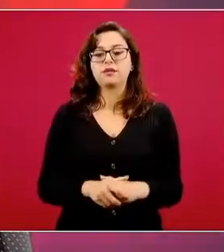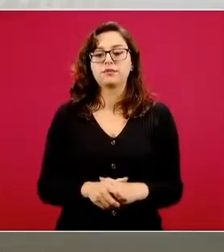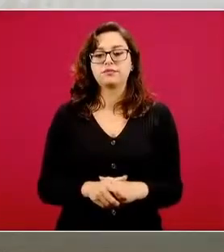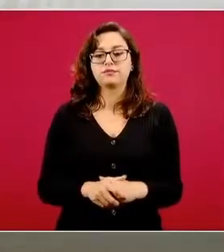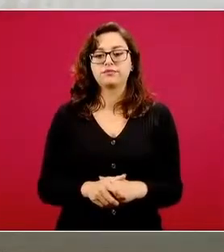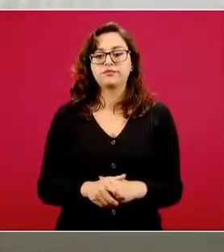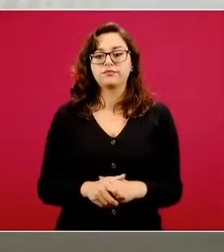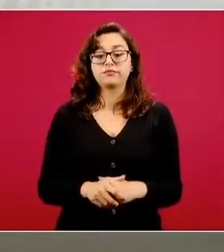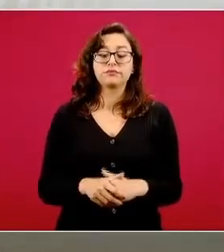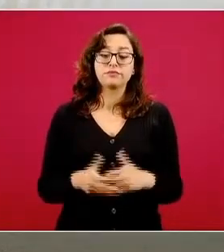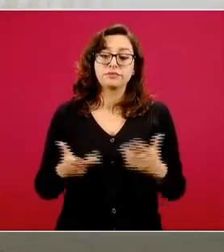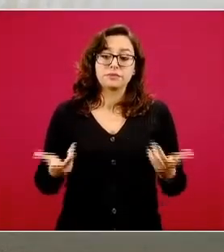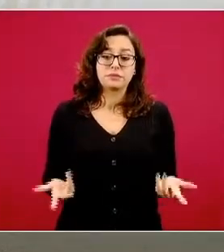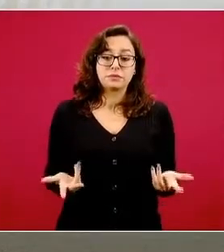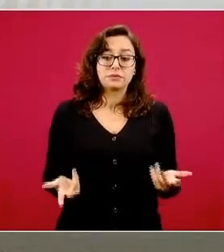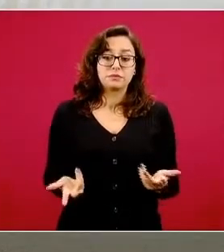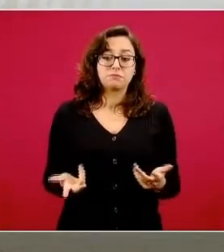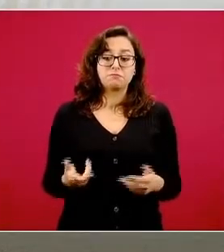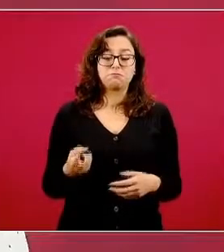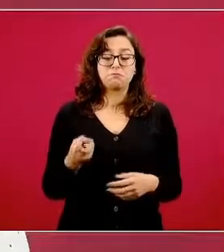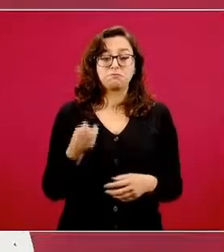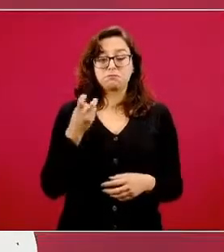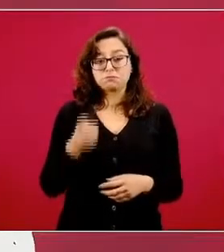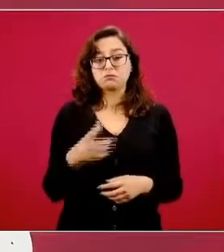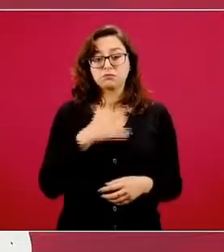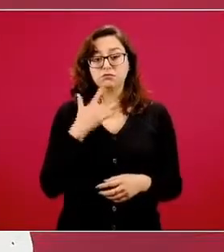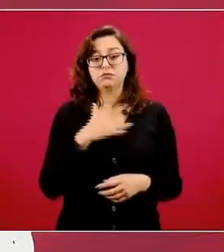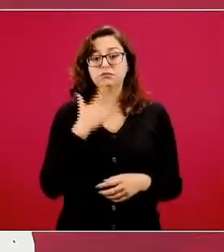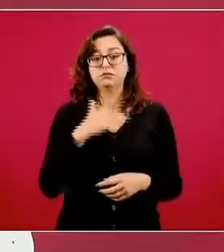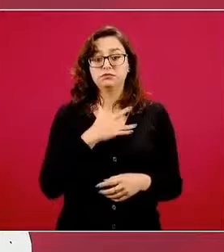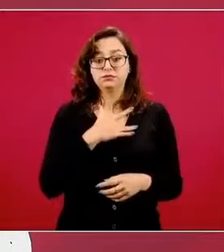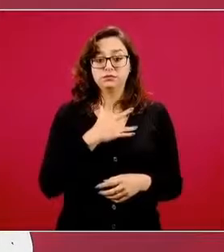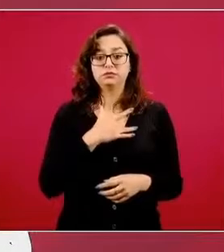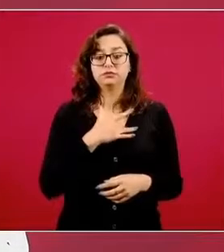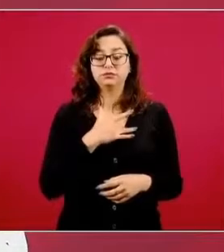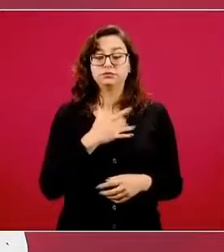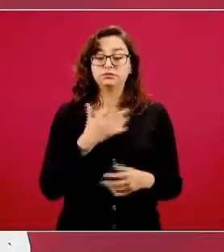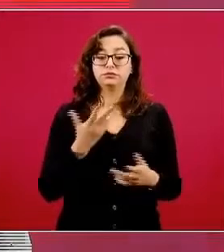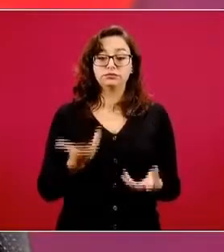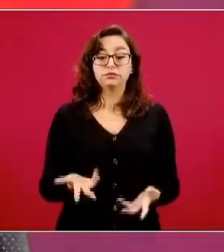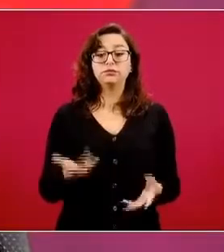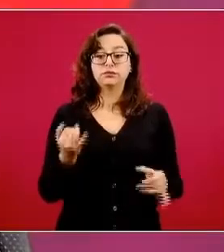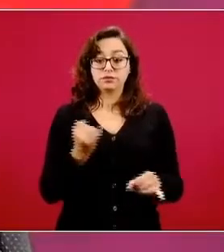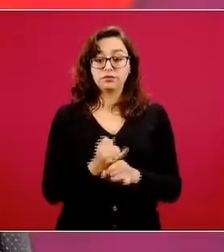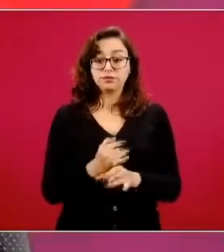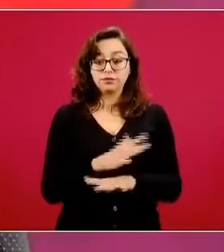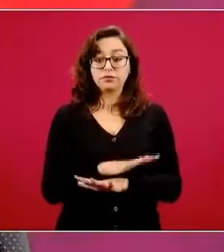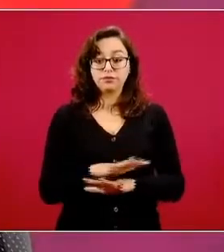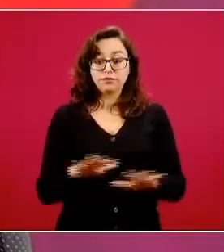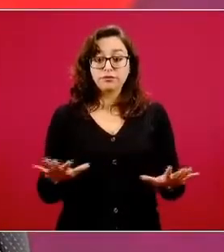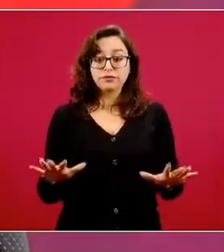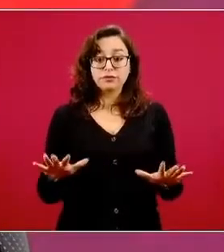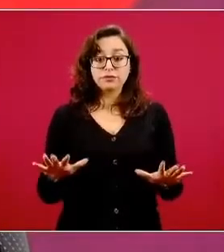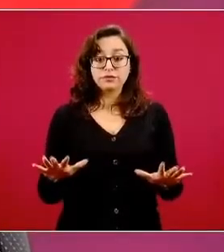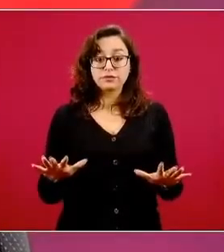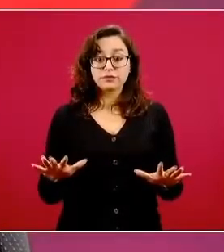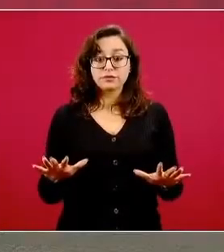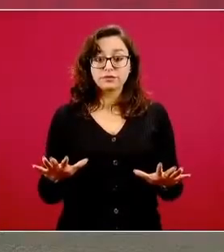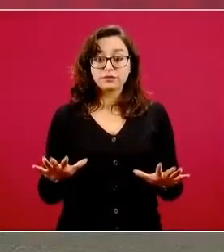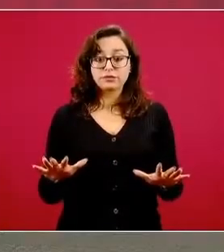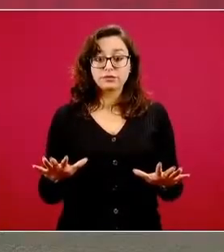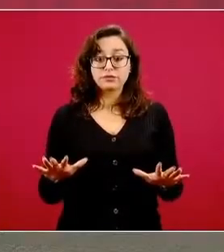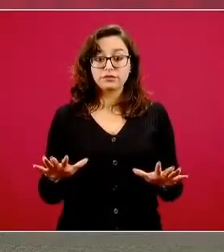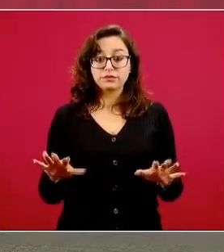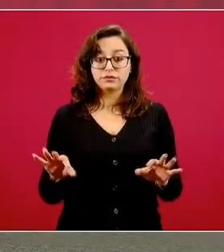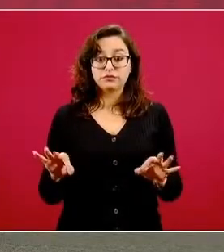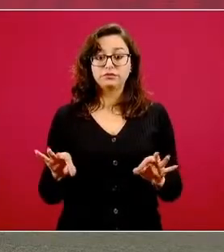Entonces, me parece que la información con la que contamos es